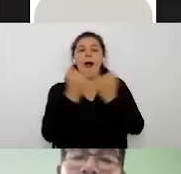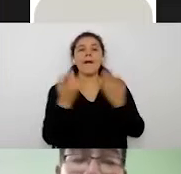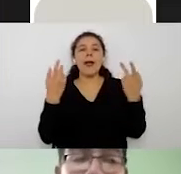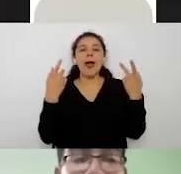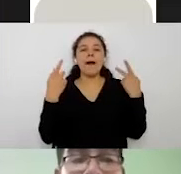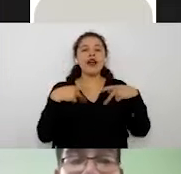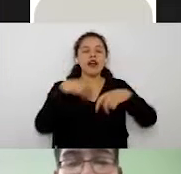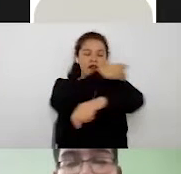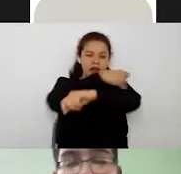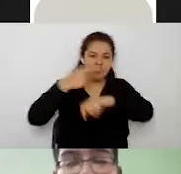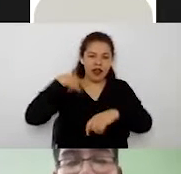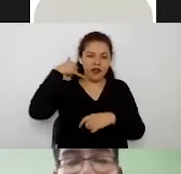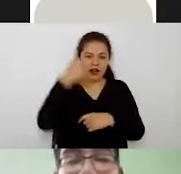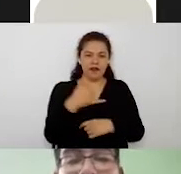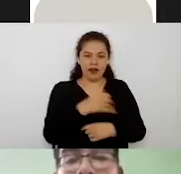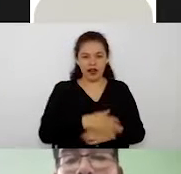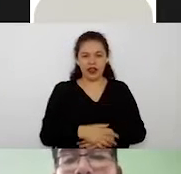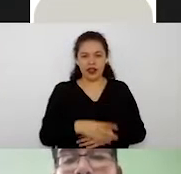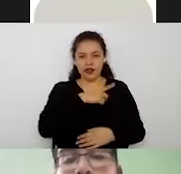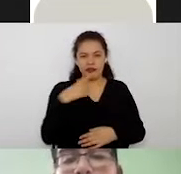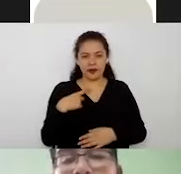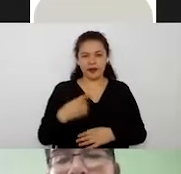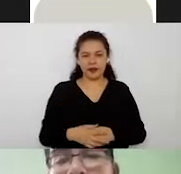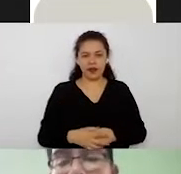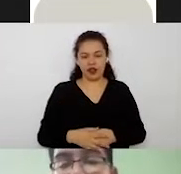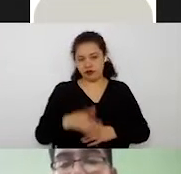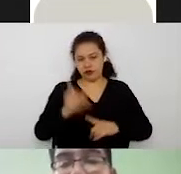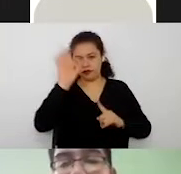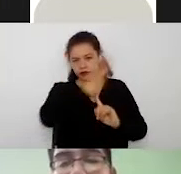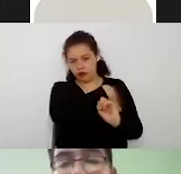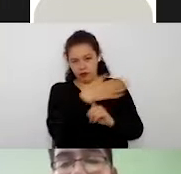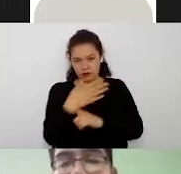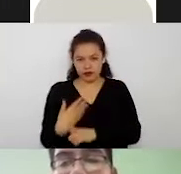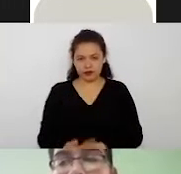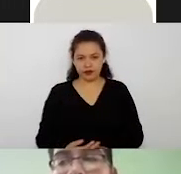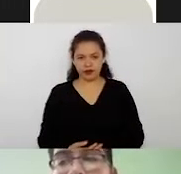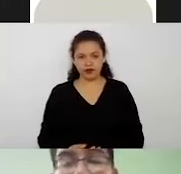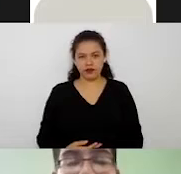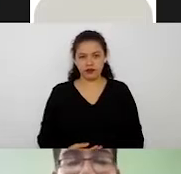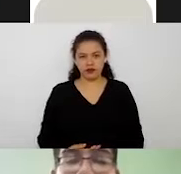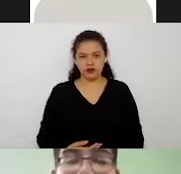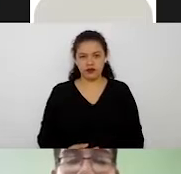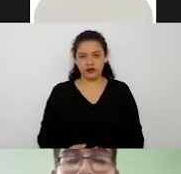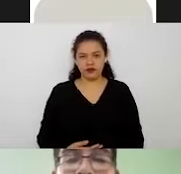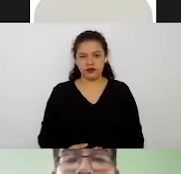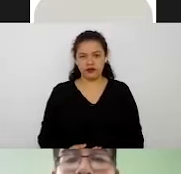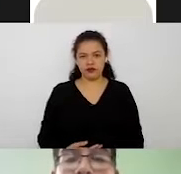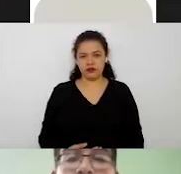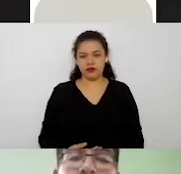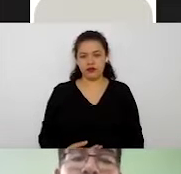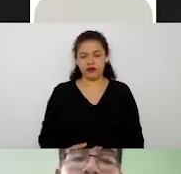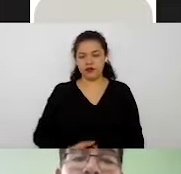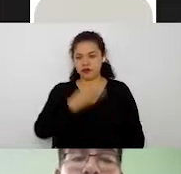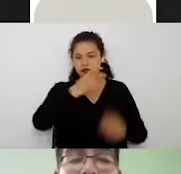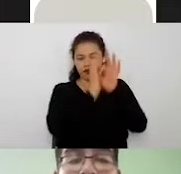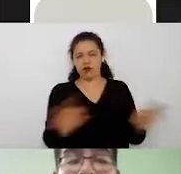Como les decía, si se pide una ambulancia, pues es importante que conozcamos hacia